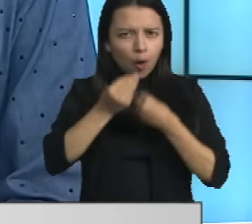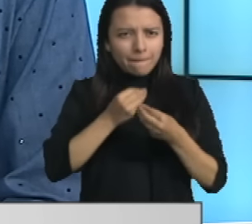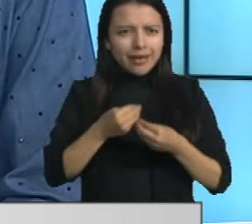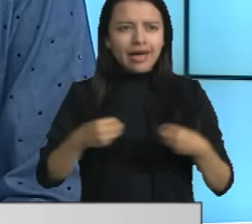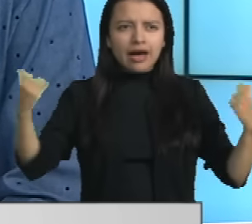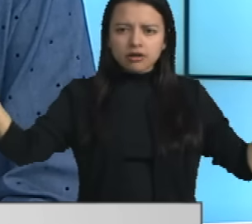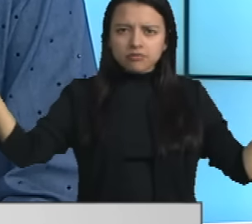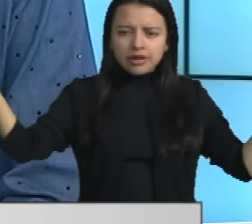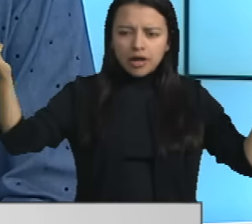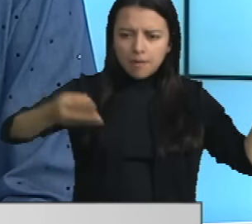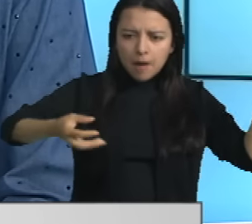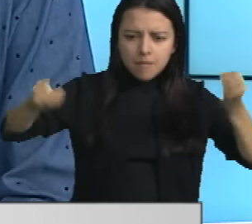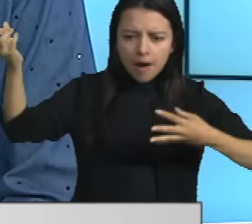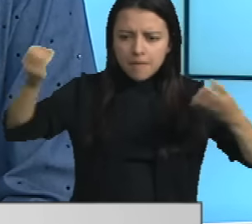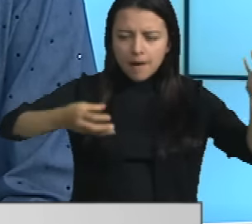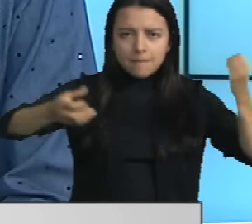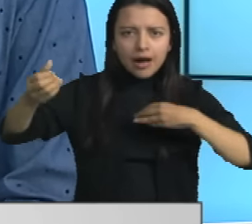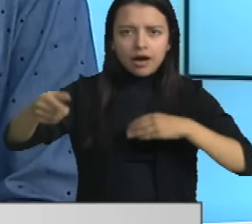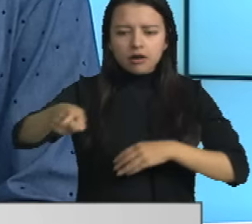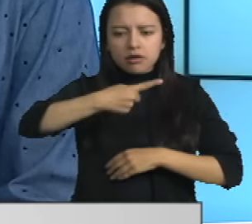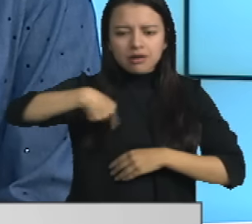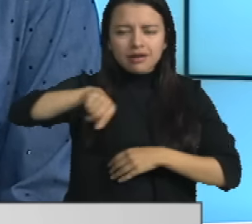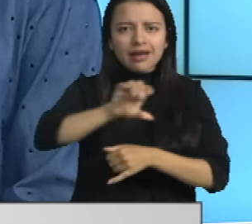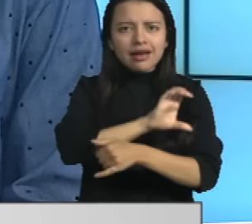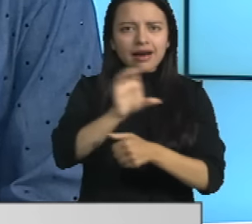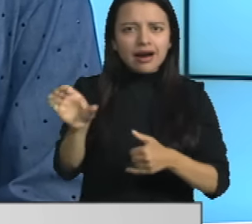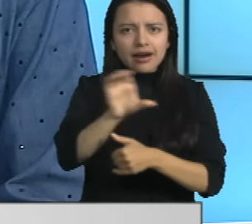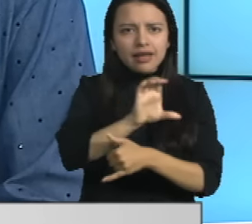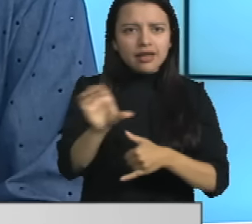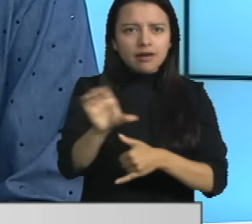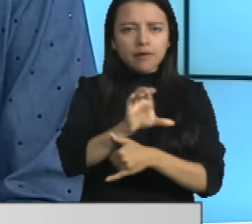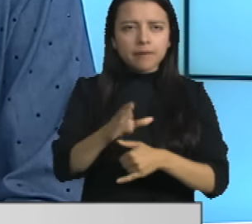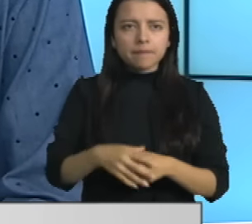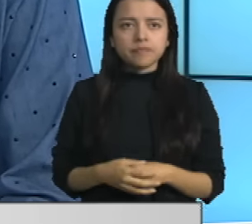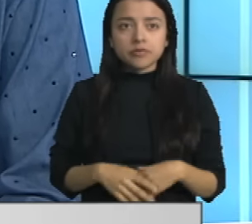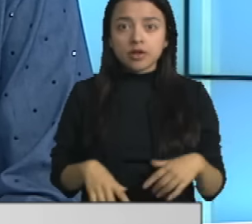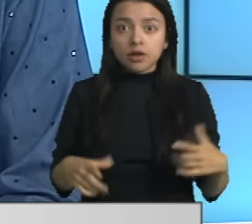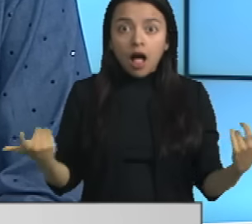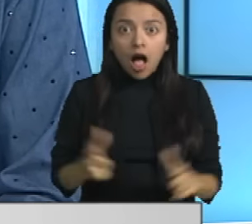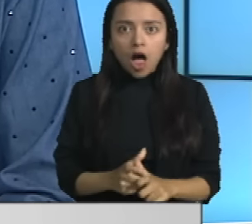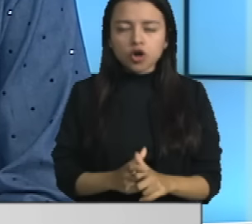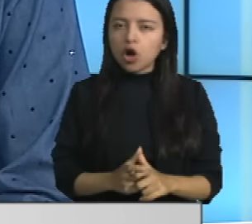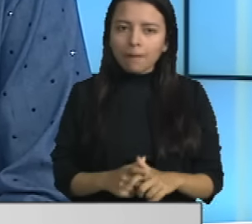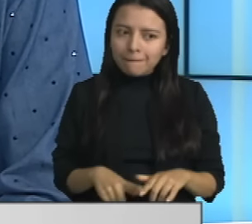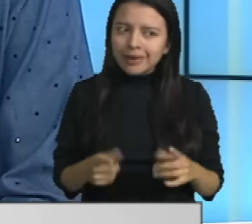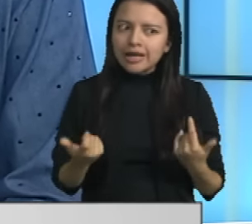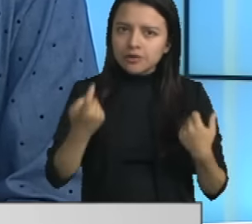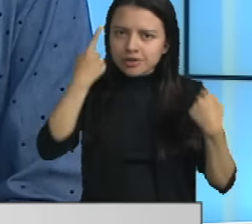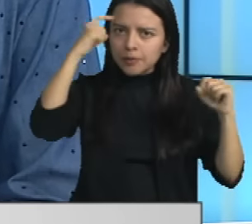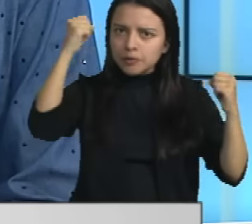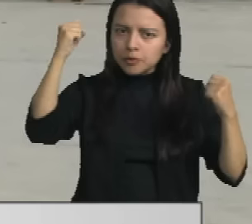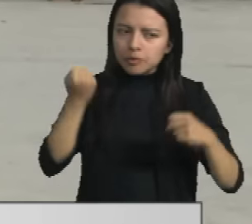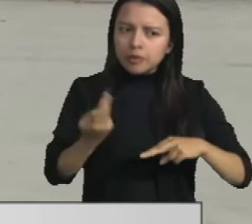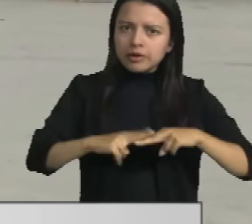presenta en la gran central de abastos del Caribe, Granabastos. No hay desabastecimiento, pero sí hay incremento en los